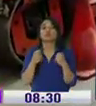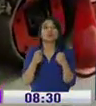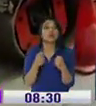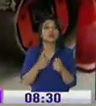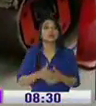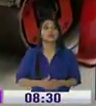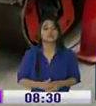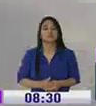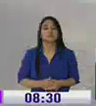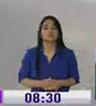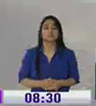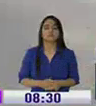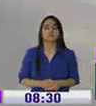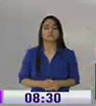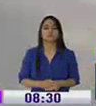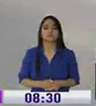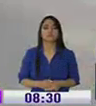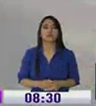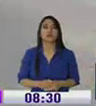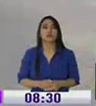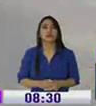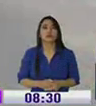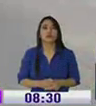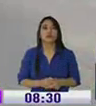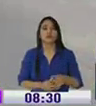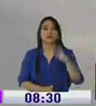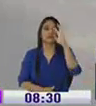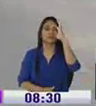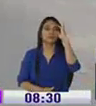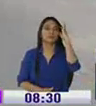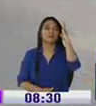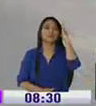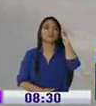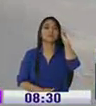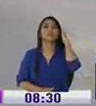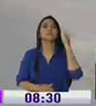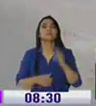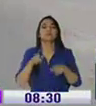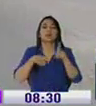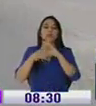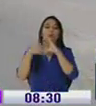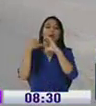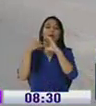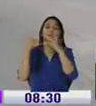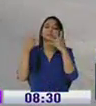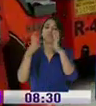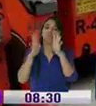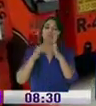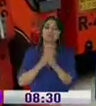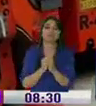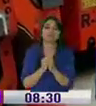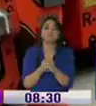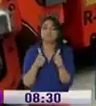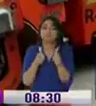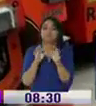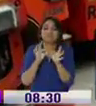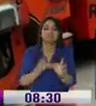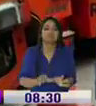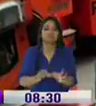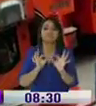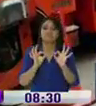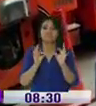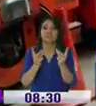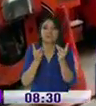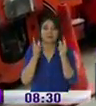así que enhorabuena, las respuestas se dieron. Hay algunos igual en WhatsApp que nos han hecho llegar pues la oportuna intervención